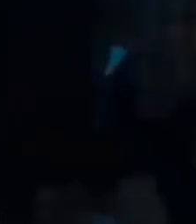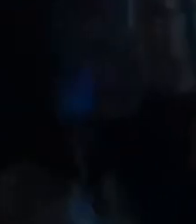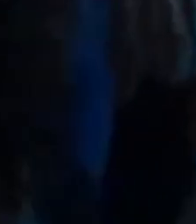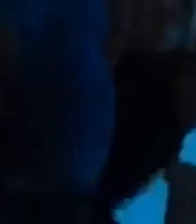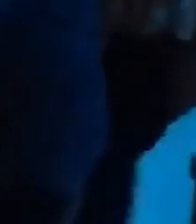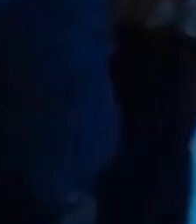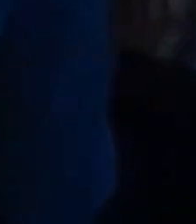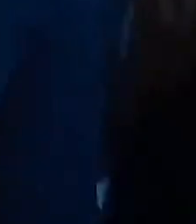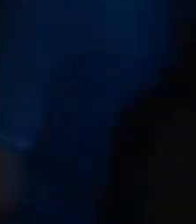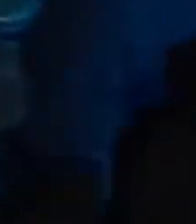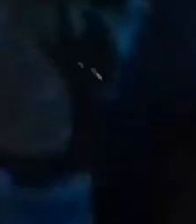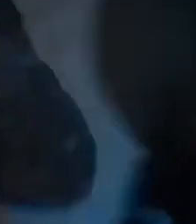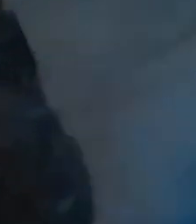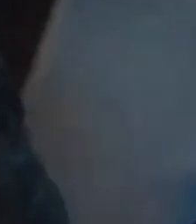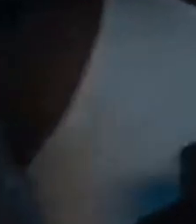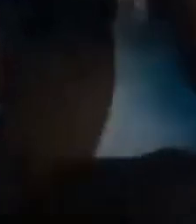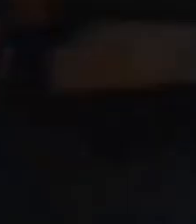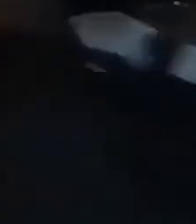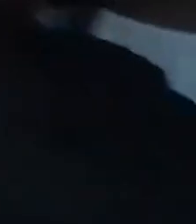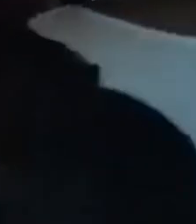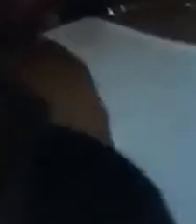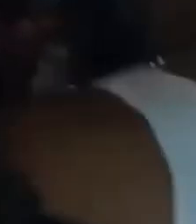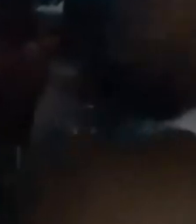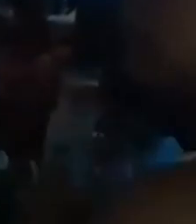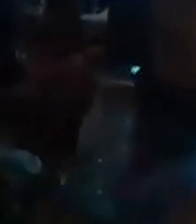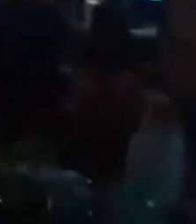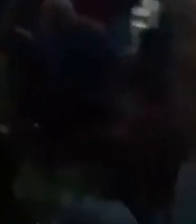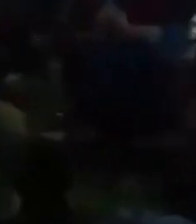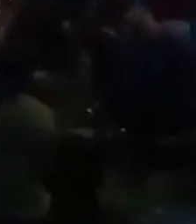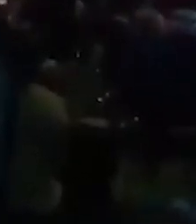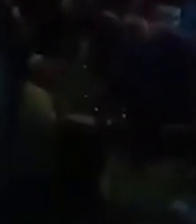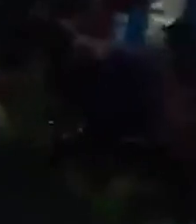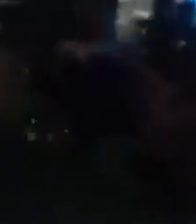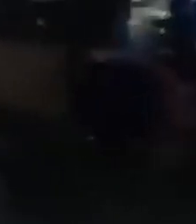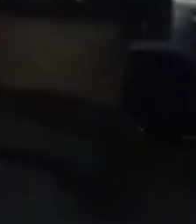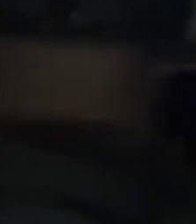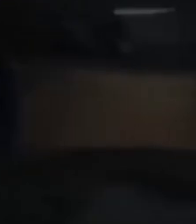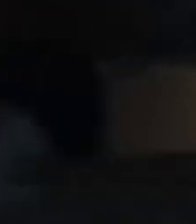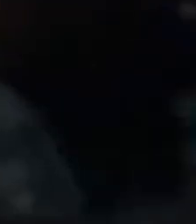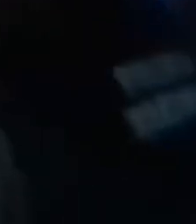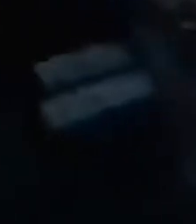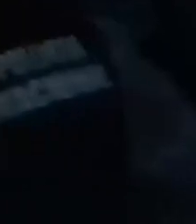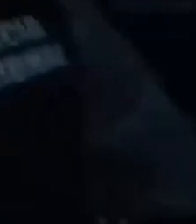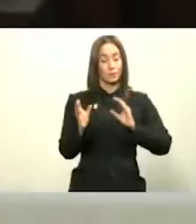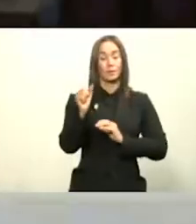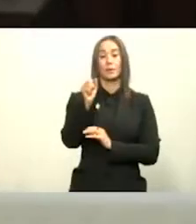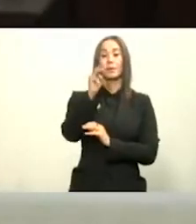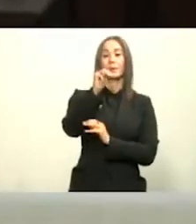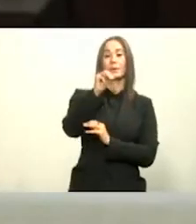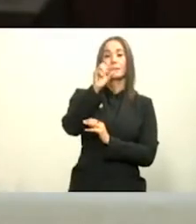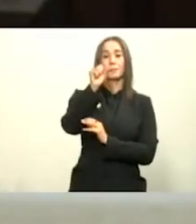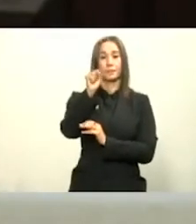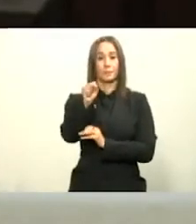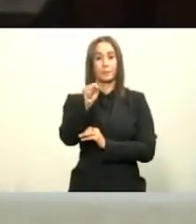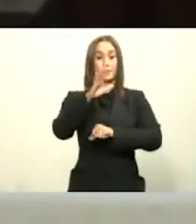el protocolo de bioseguridad establecido frente a la pandemia y llevará a la masiva propagación del virus. El Gabinete